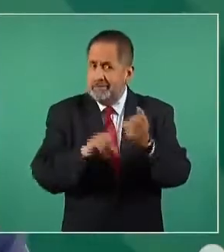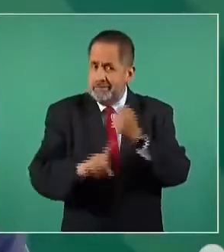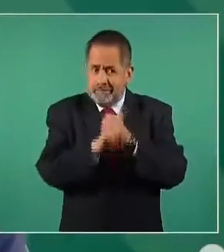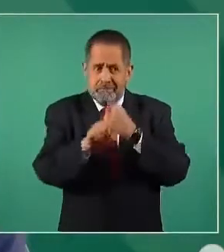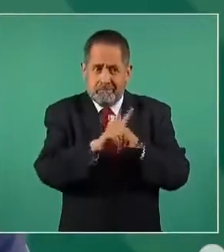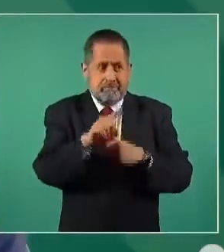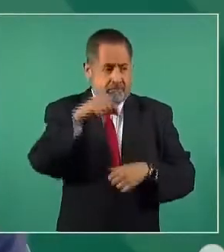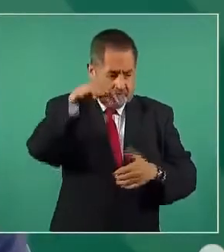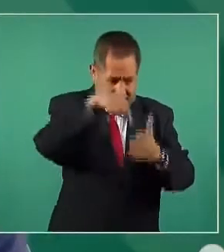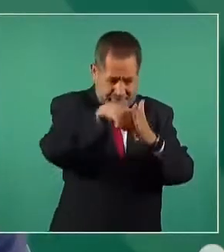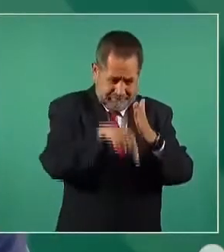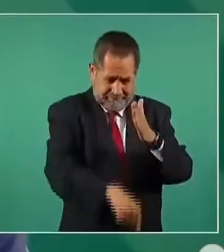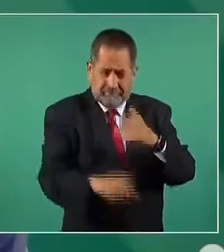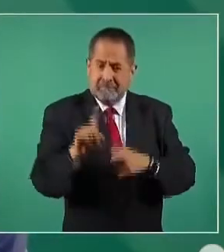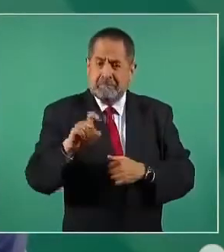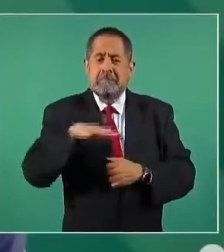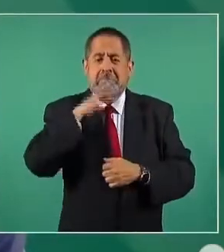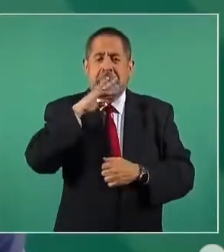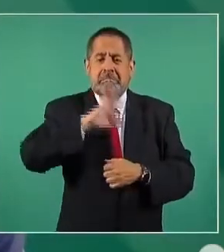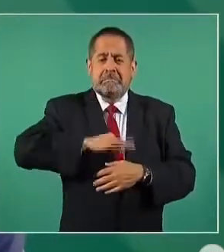de contaminación de arsénico